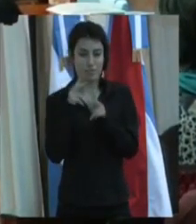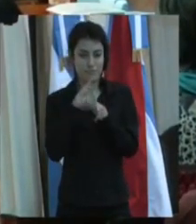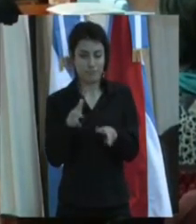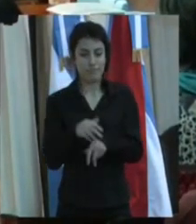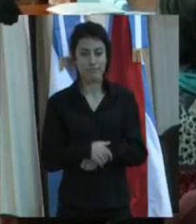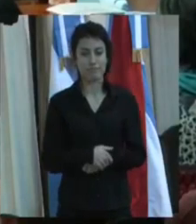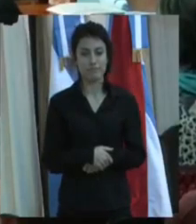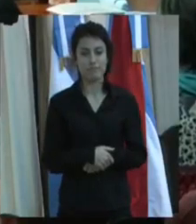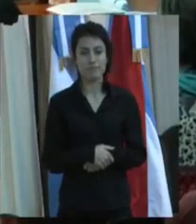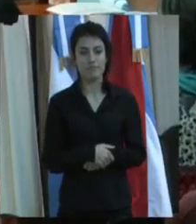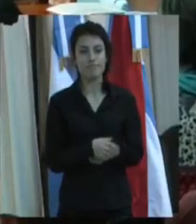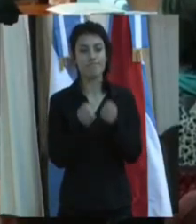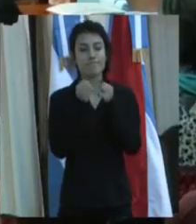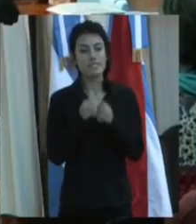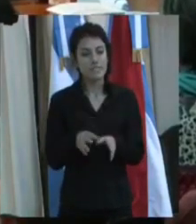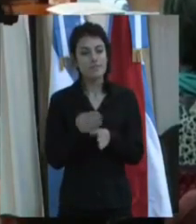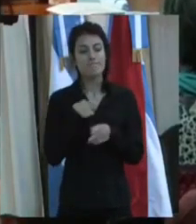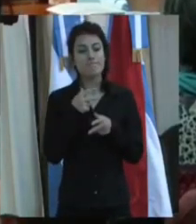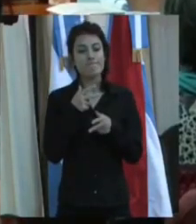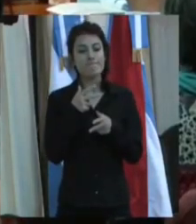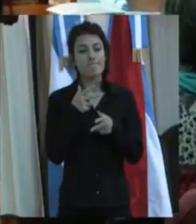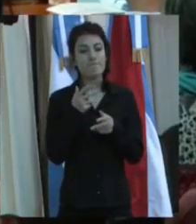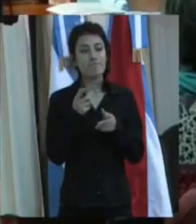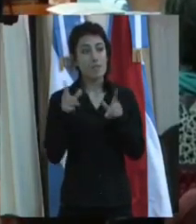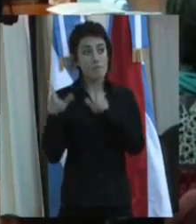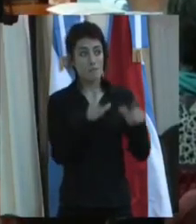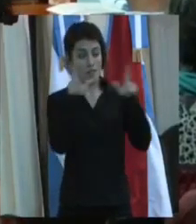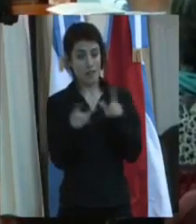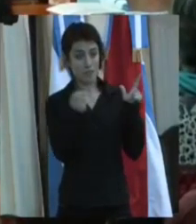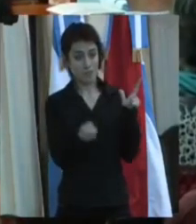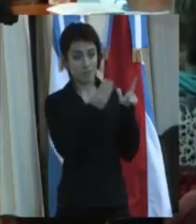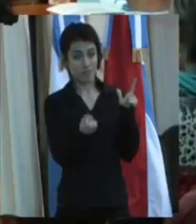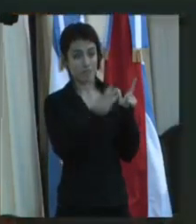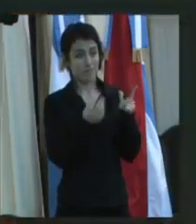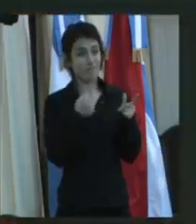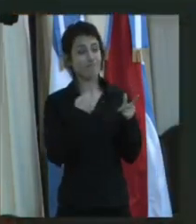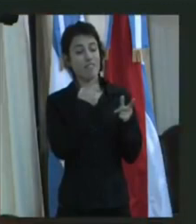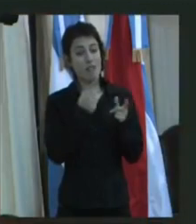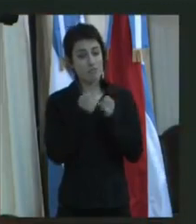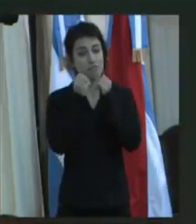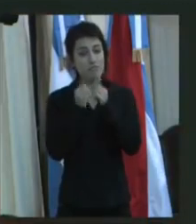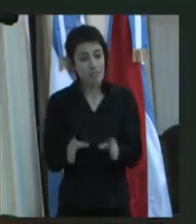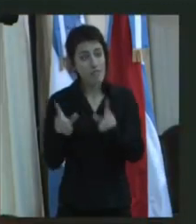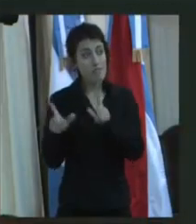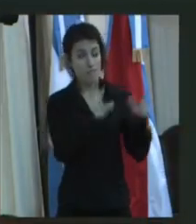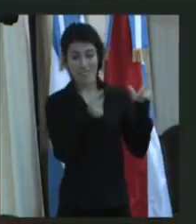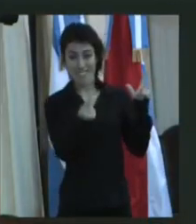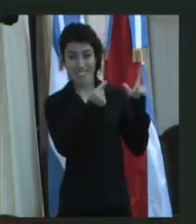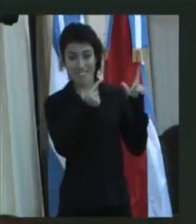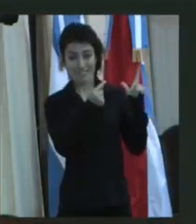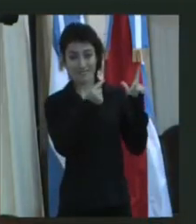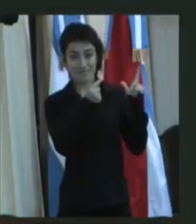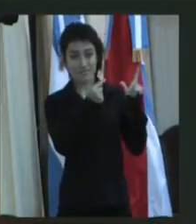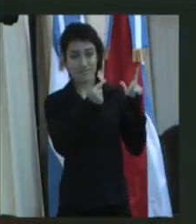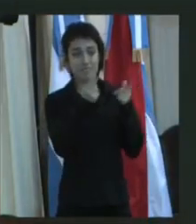Para empezar, traje una serie de imágenes y quería empezar con esta imagen que apareció en la